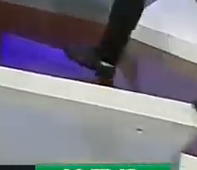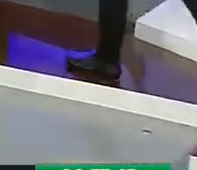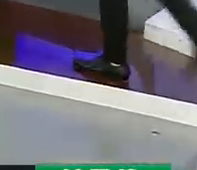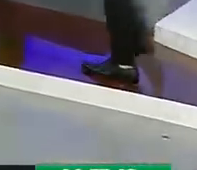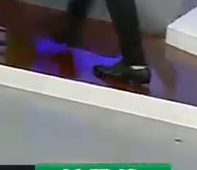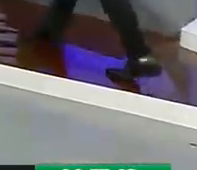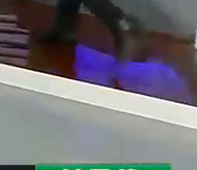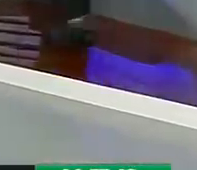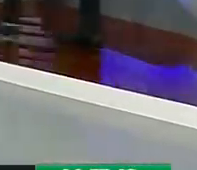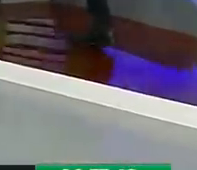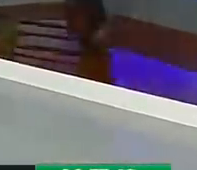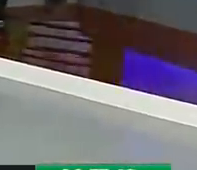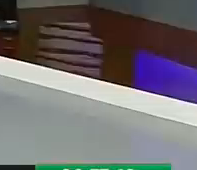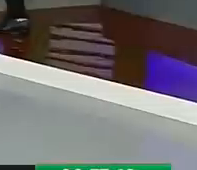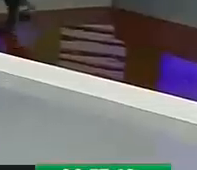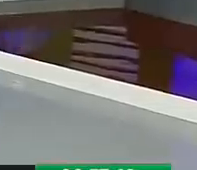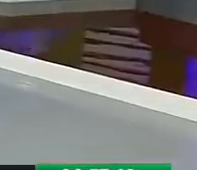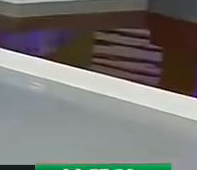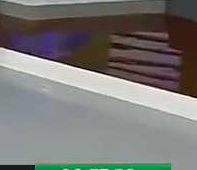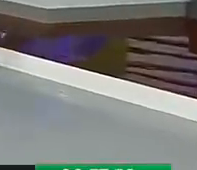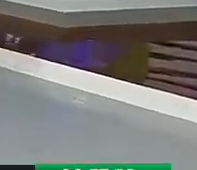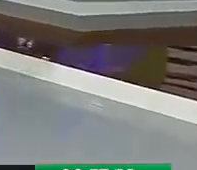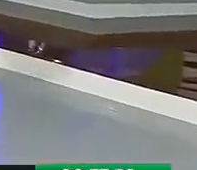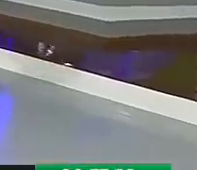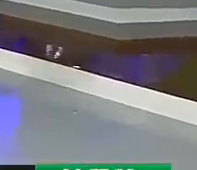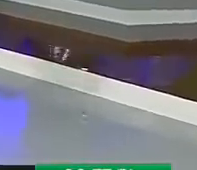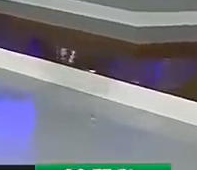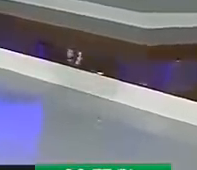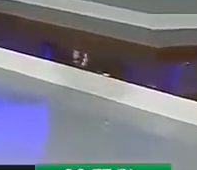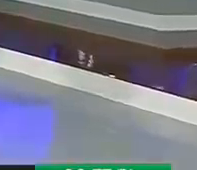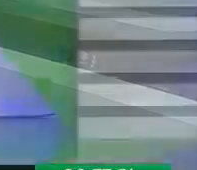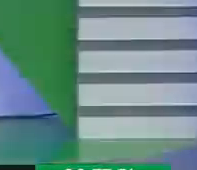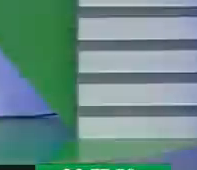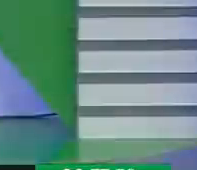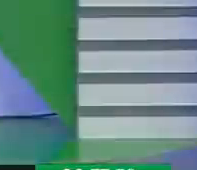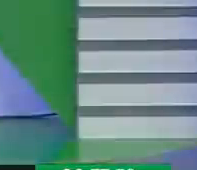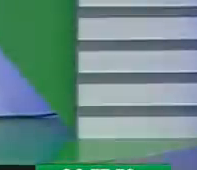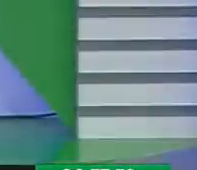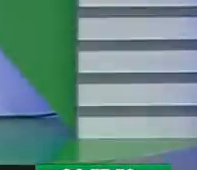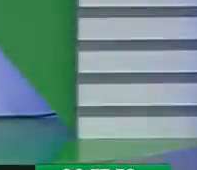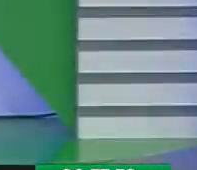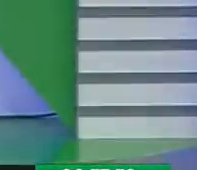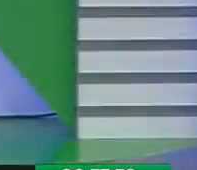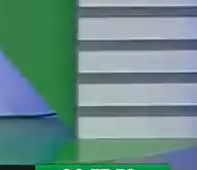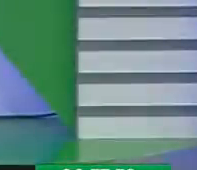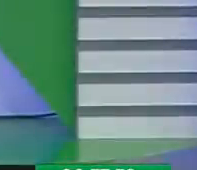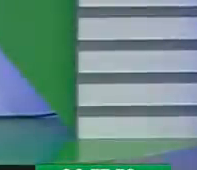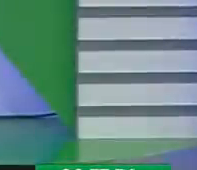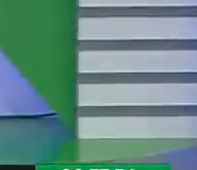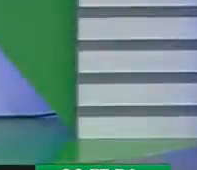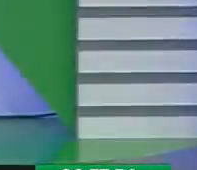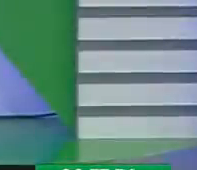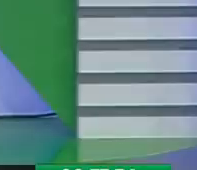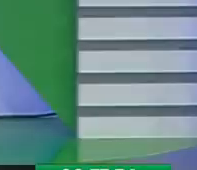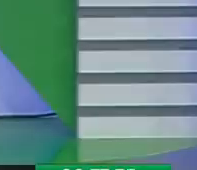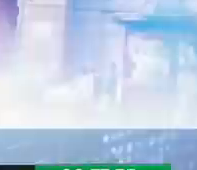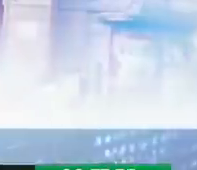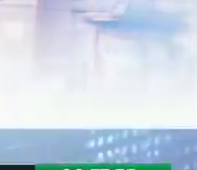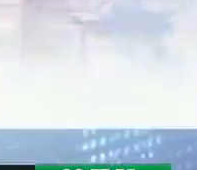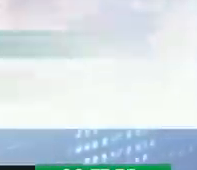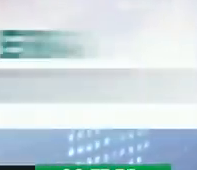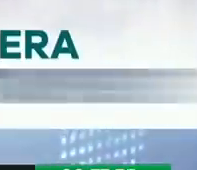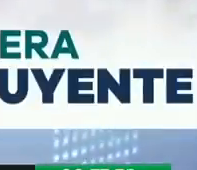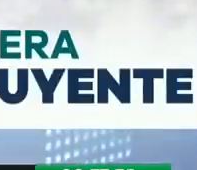antes de dar inicio al detalle de las informaciones, es importante precisar qué hecho histórico recordamos el día de hoy. Y es que